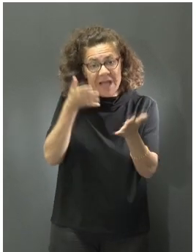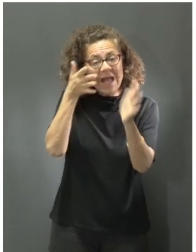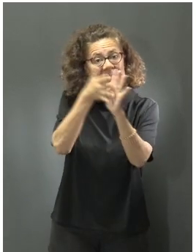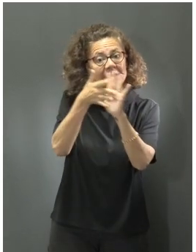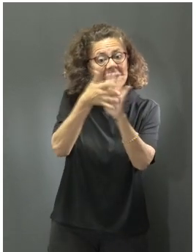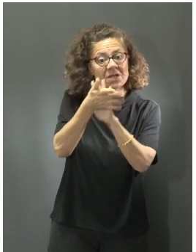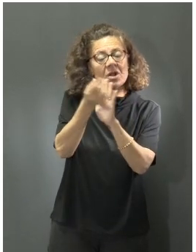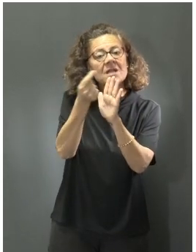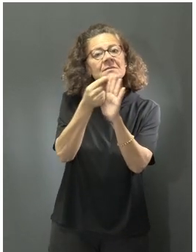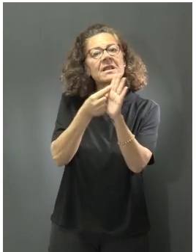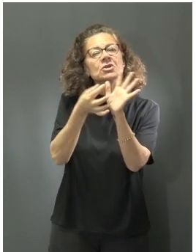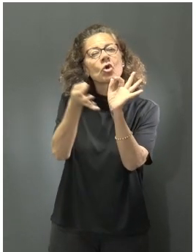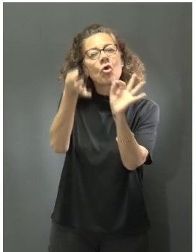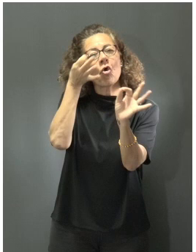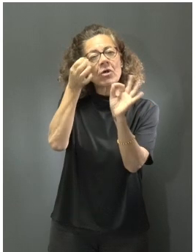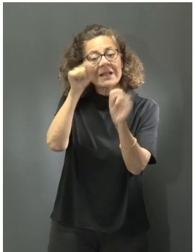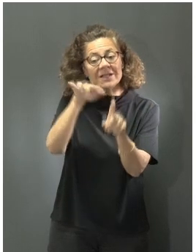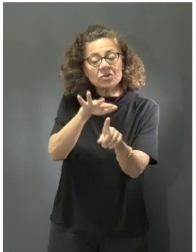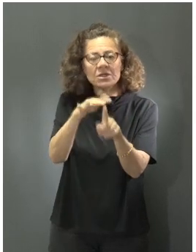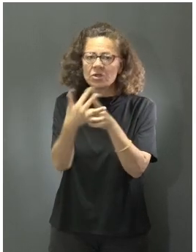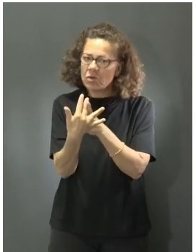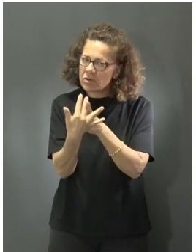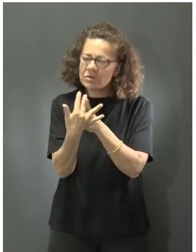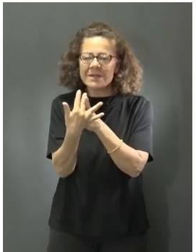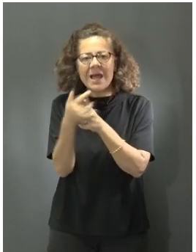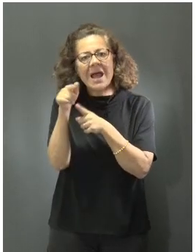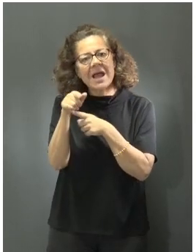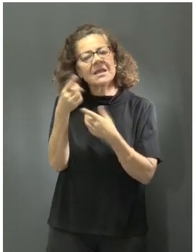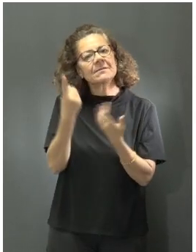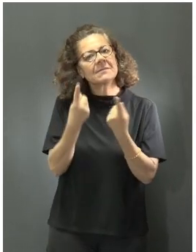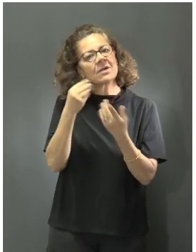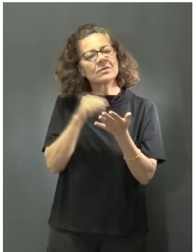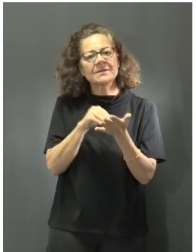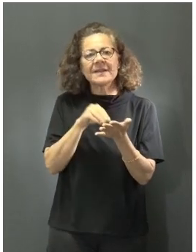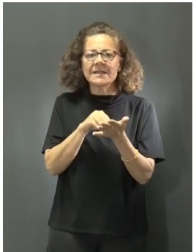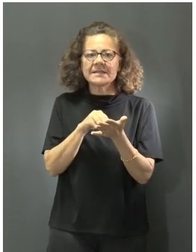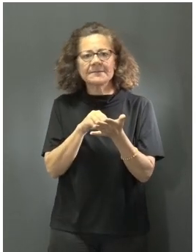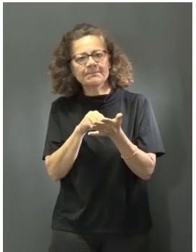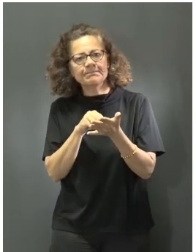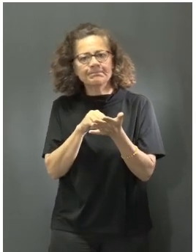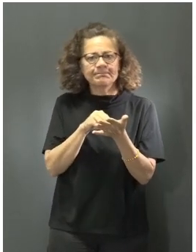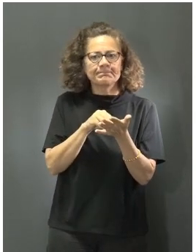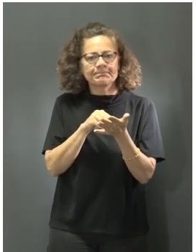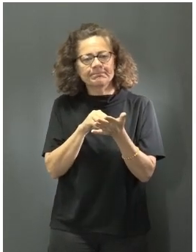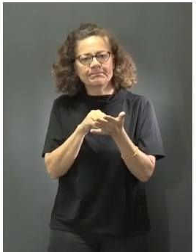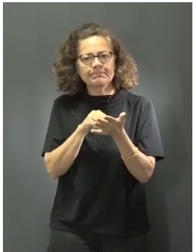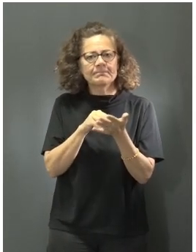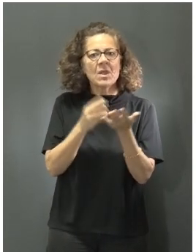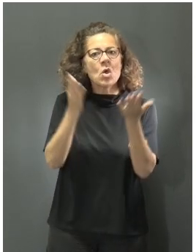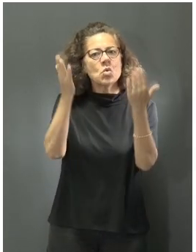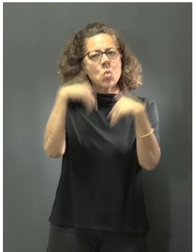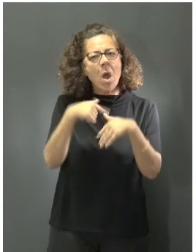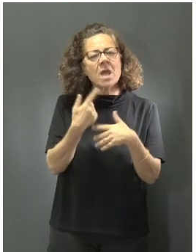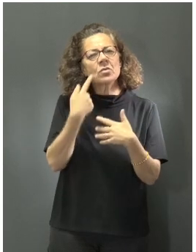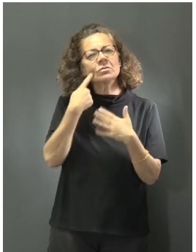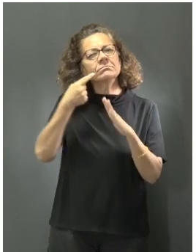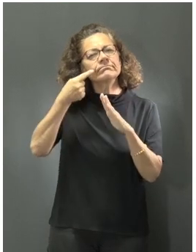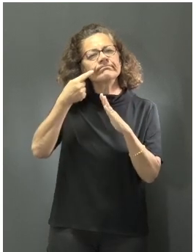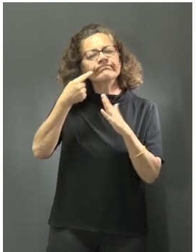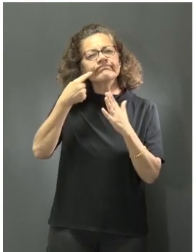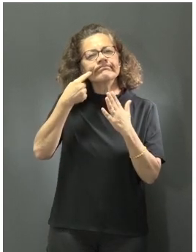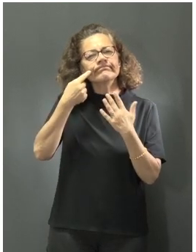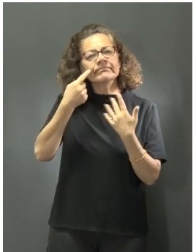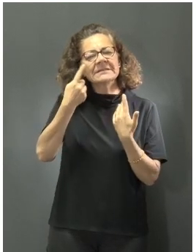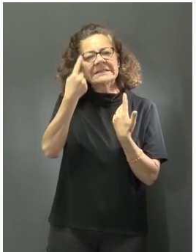a las medidas concretas de los entornos, es donde vemos que no hay un conocimiento